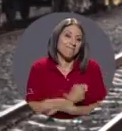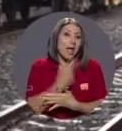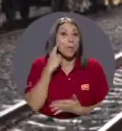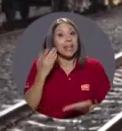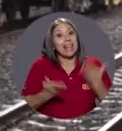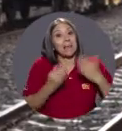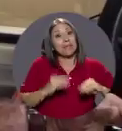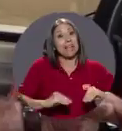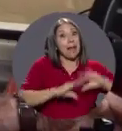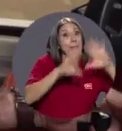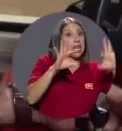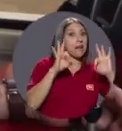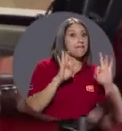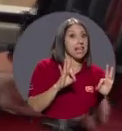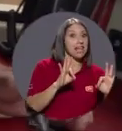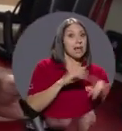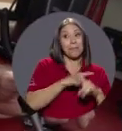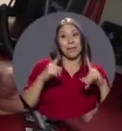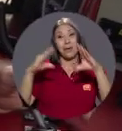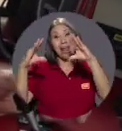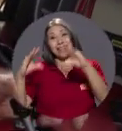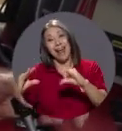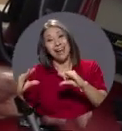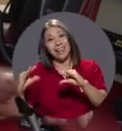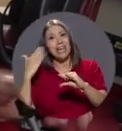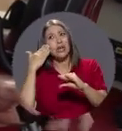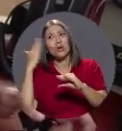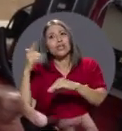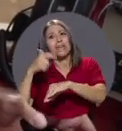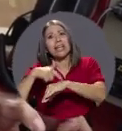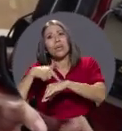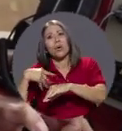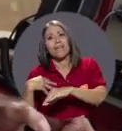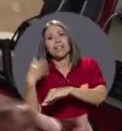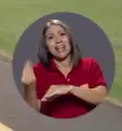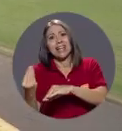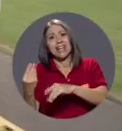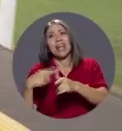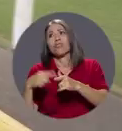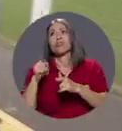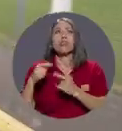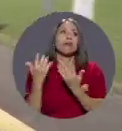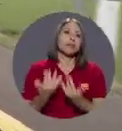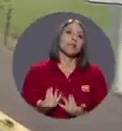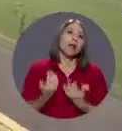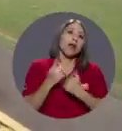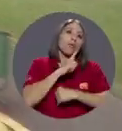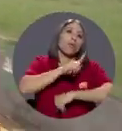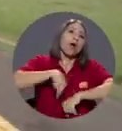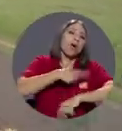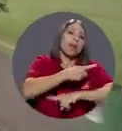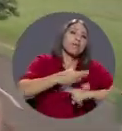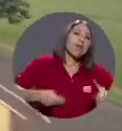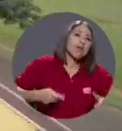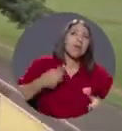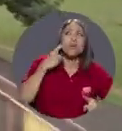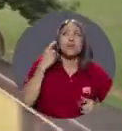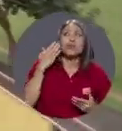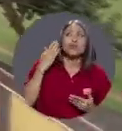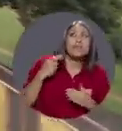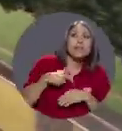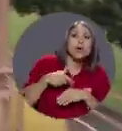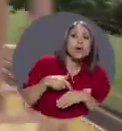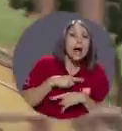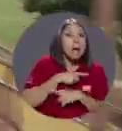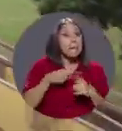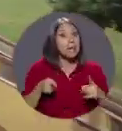tarde no sabe a qué hora va a salir, y si sale una hora ya se tiene que esperar 1 hora y media para que pase el otro tren. Con este tren no tenemos este problema, porque al tener trenes